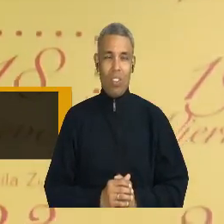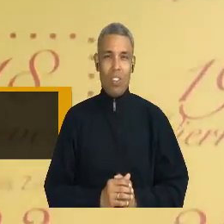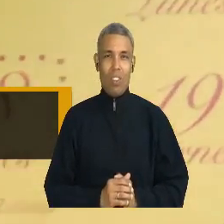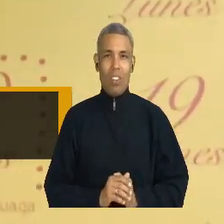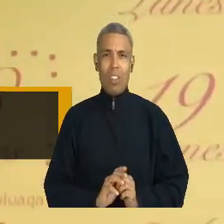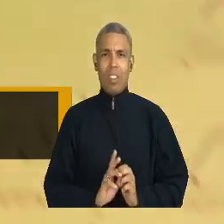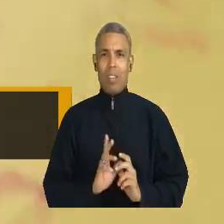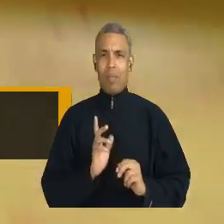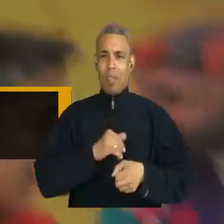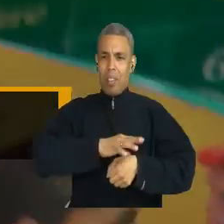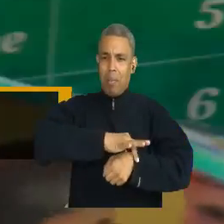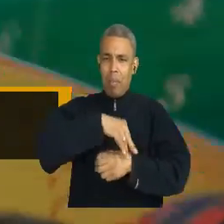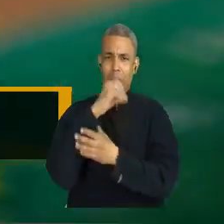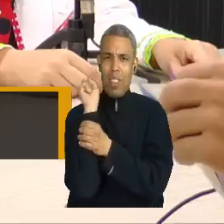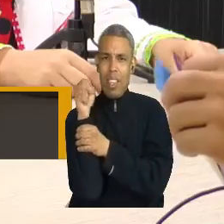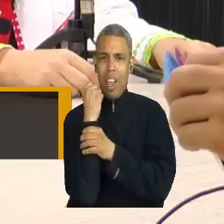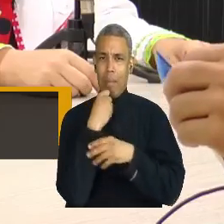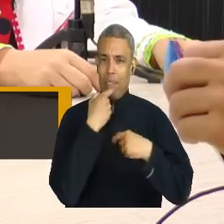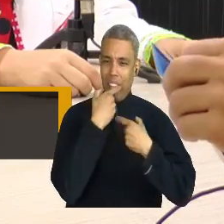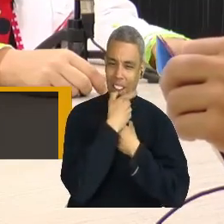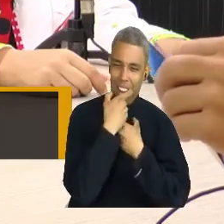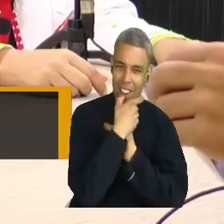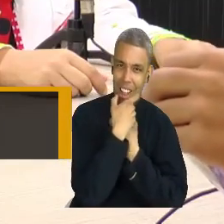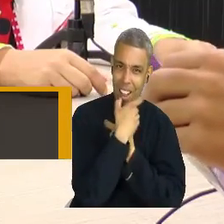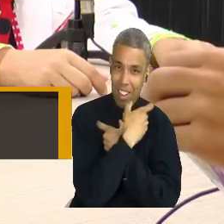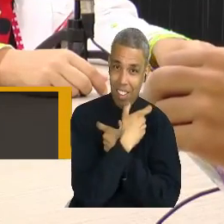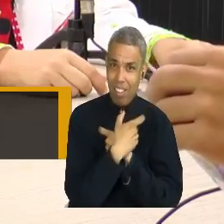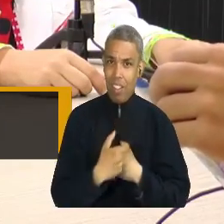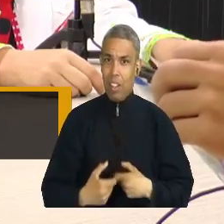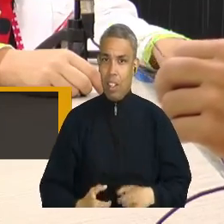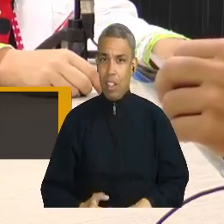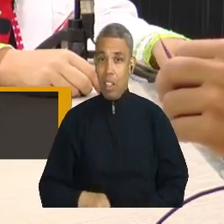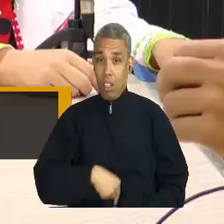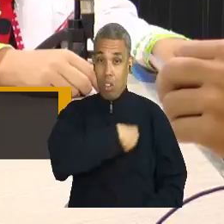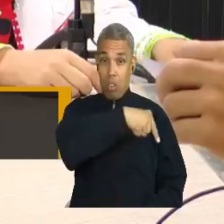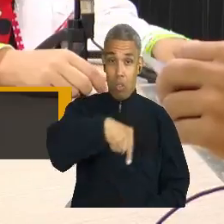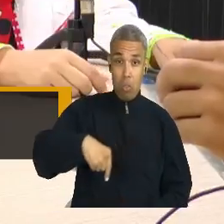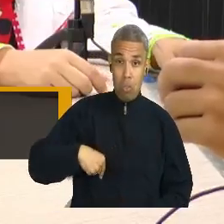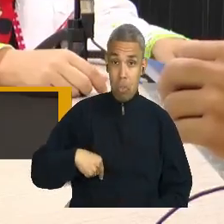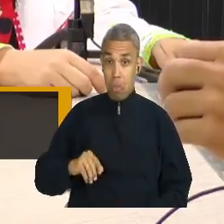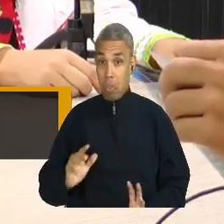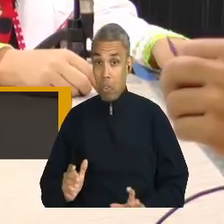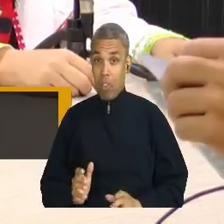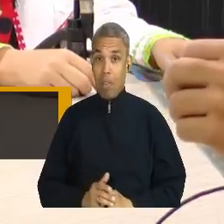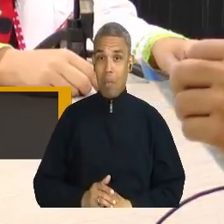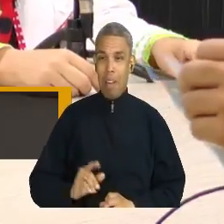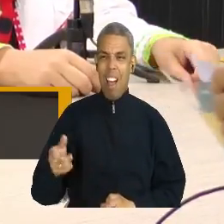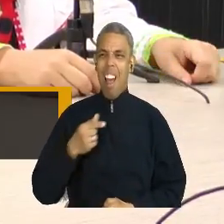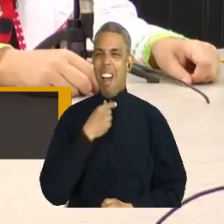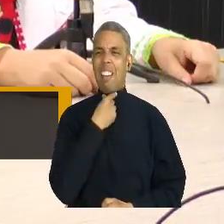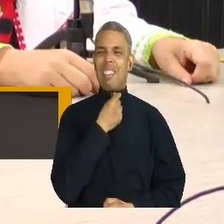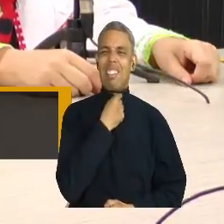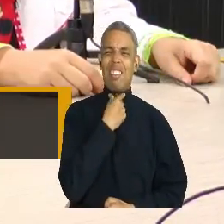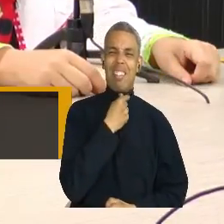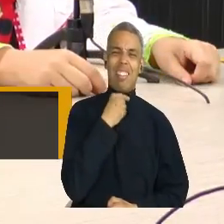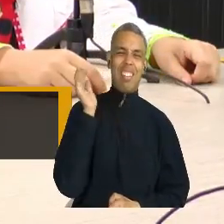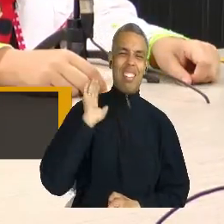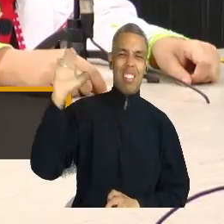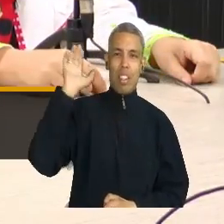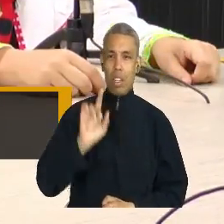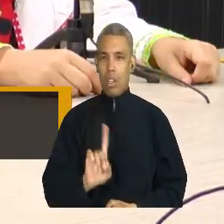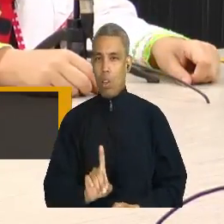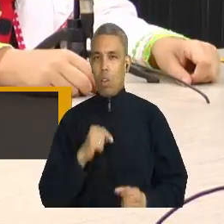risa hospitalaria y es el hecho que nosotros no somos diversión, nosotros somos medicina. Entonces la idea que queremos es que en el